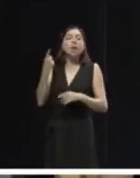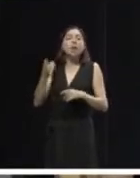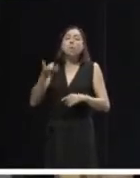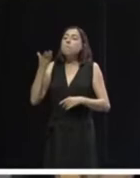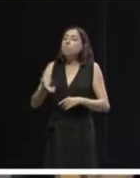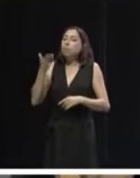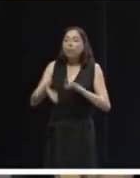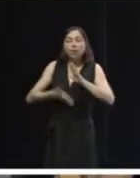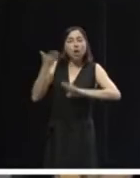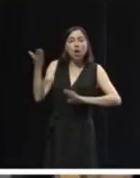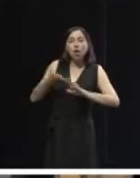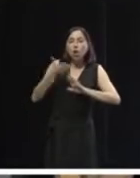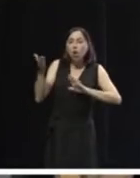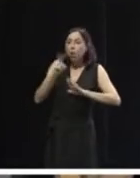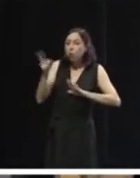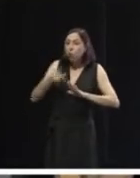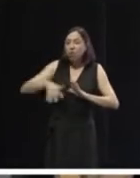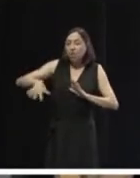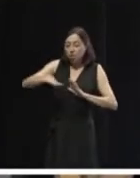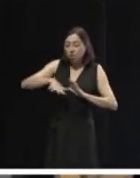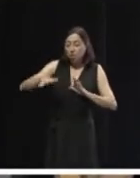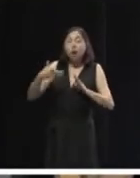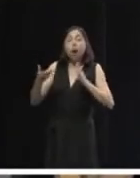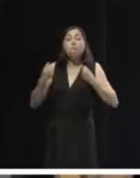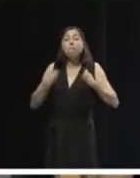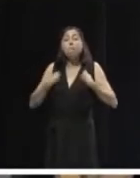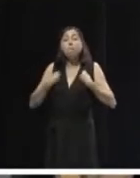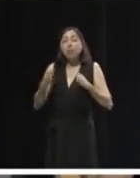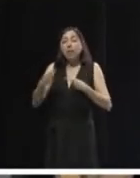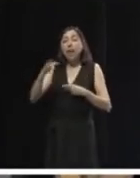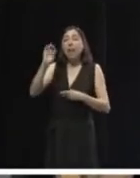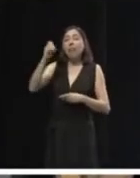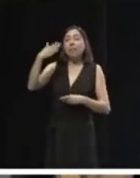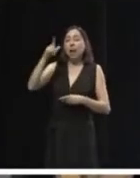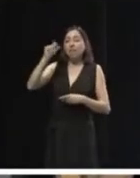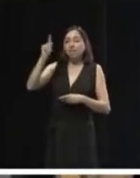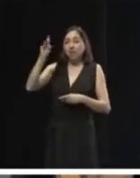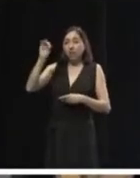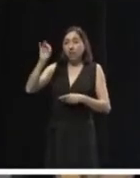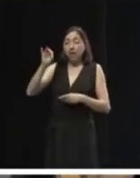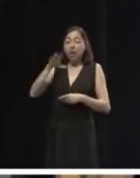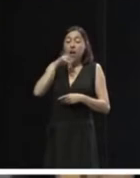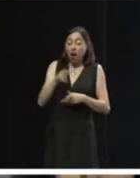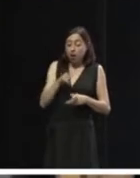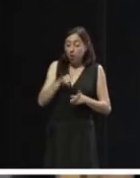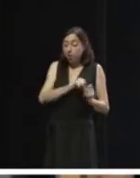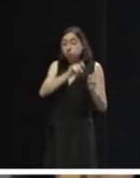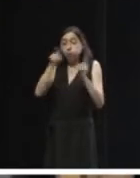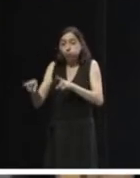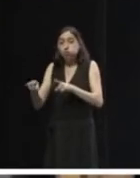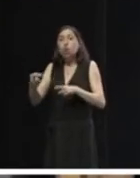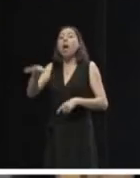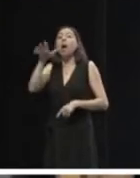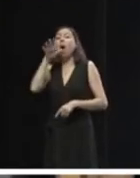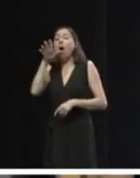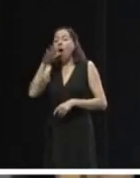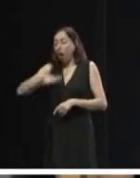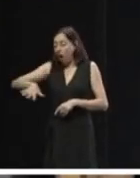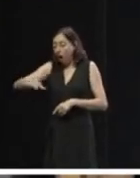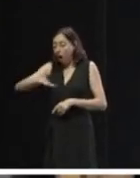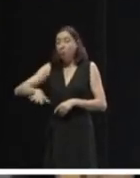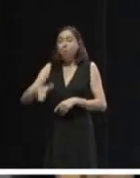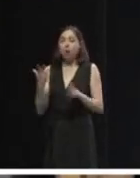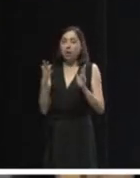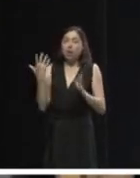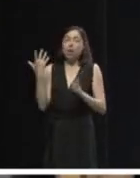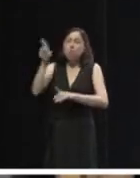construyan viviendas en Tablada. Y del aire salto al agua. Tenemos un problema con el agua. Ya tenemos, al menos que